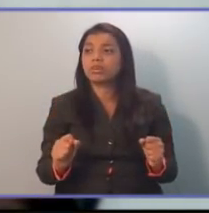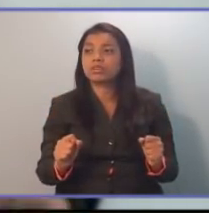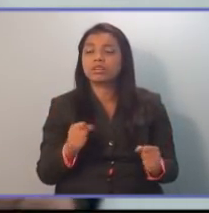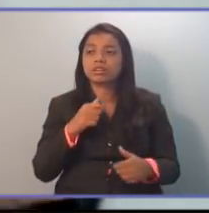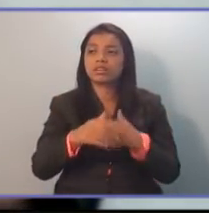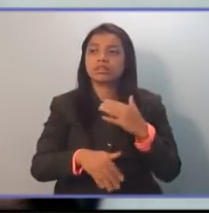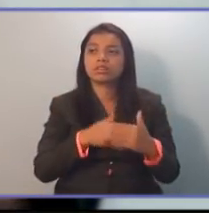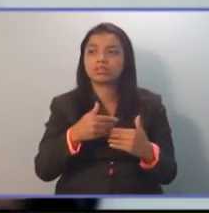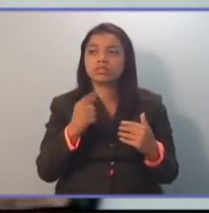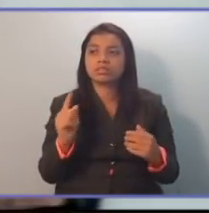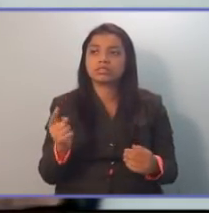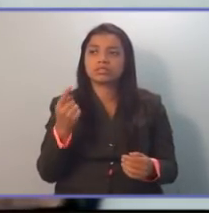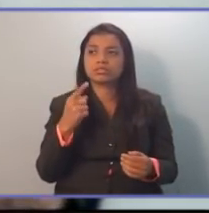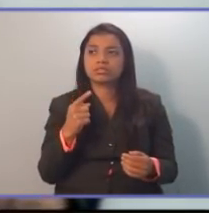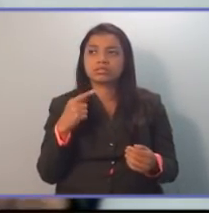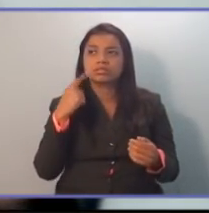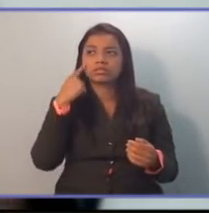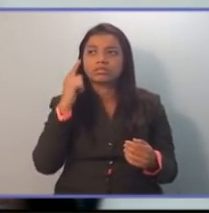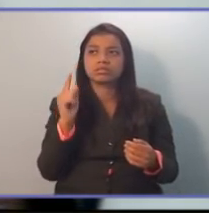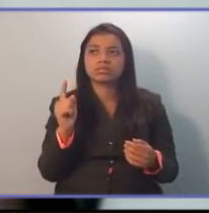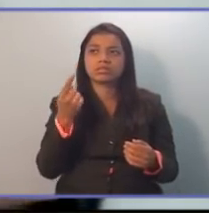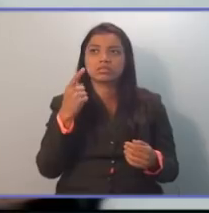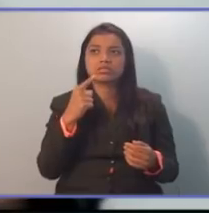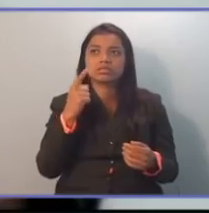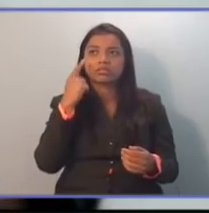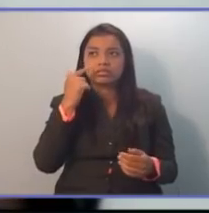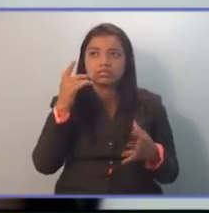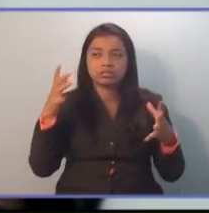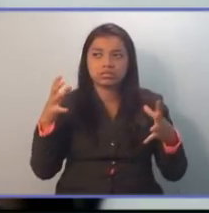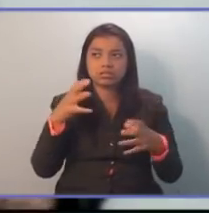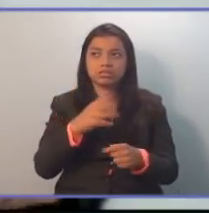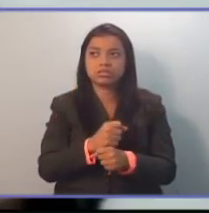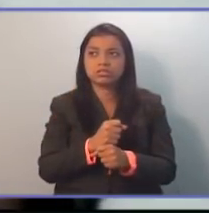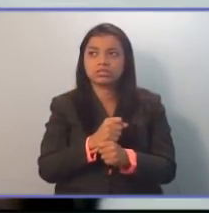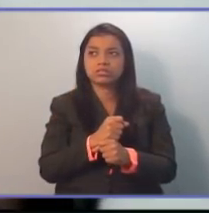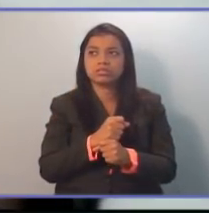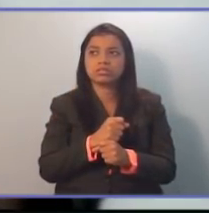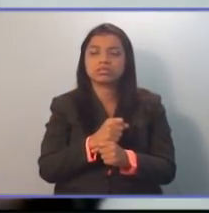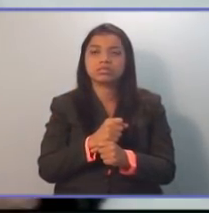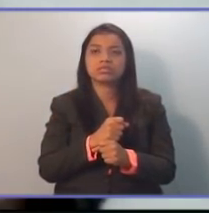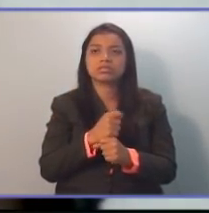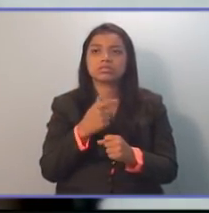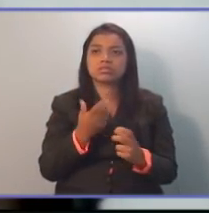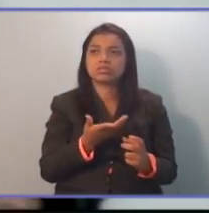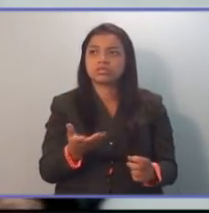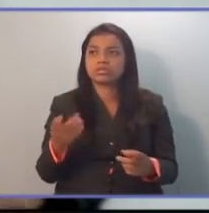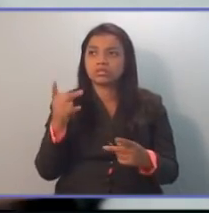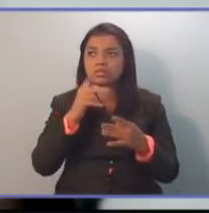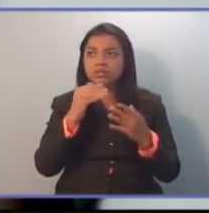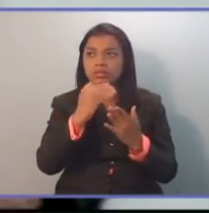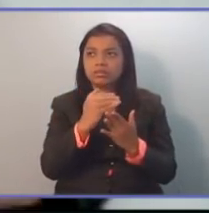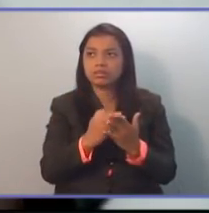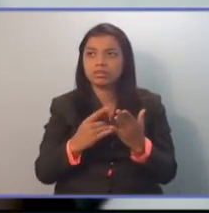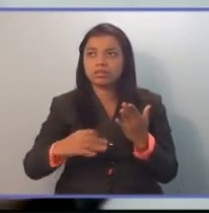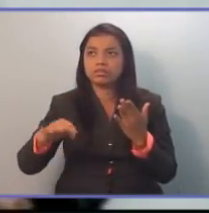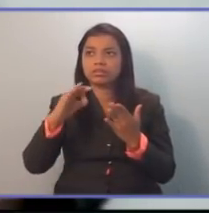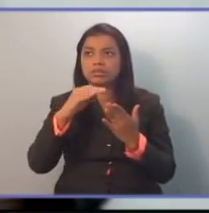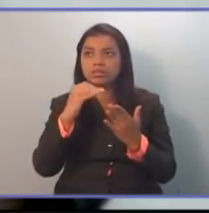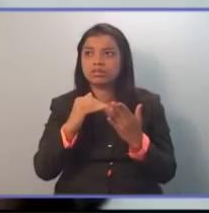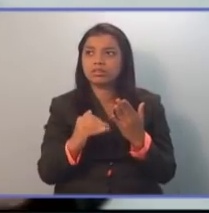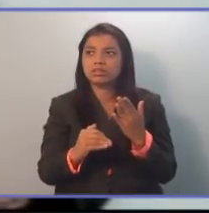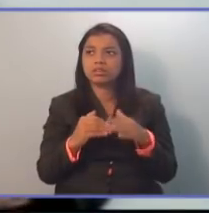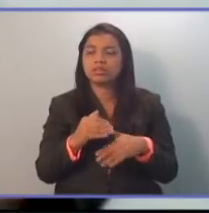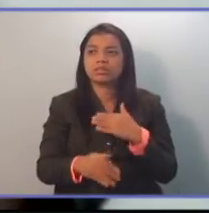la primera pregunta. Conclusión, rescate de principios y valores dentro del